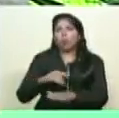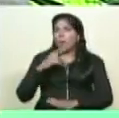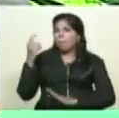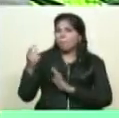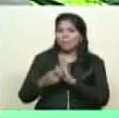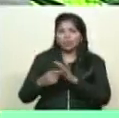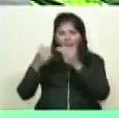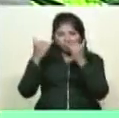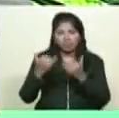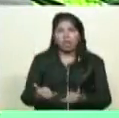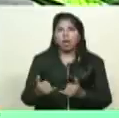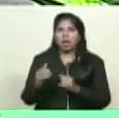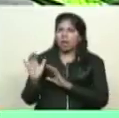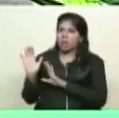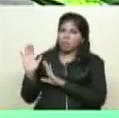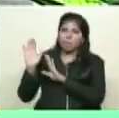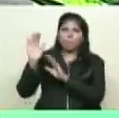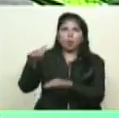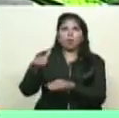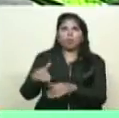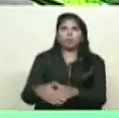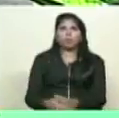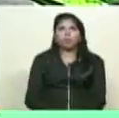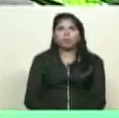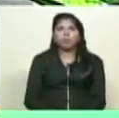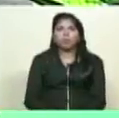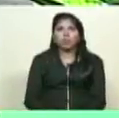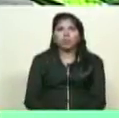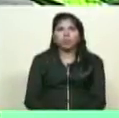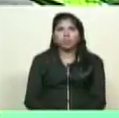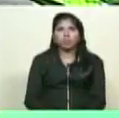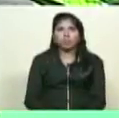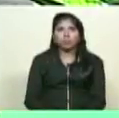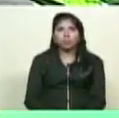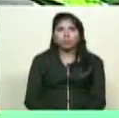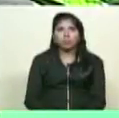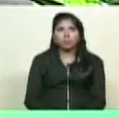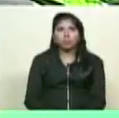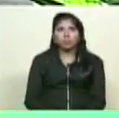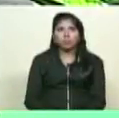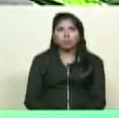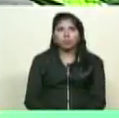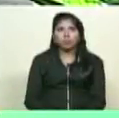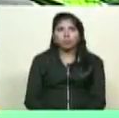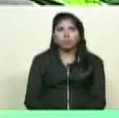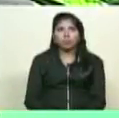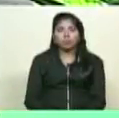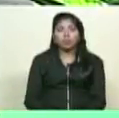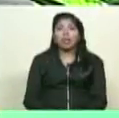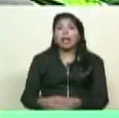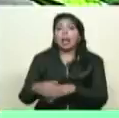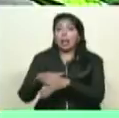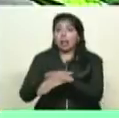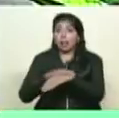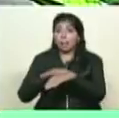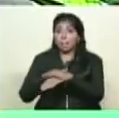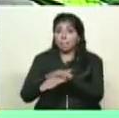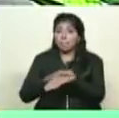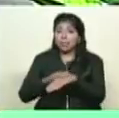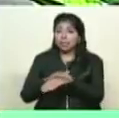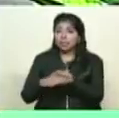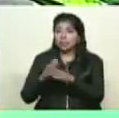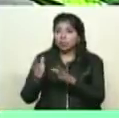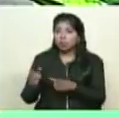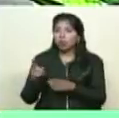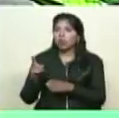El vicepresidente de Economía, Castro Soteldo, ministro de Cultura, está en Moscú, debe estar llegando en Moscú,